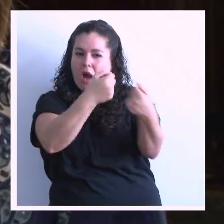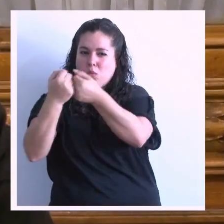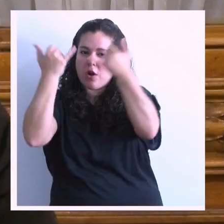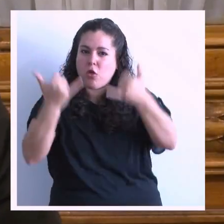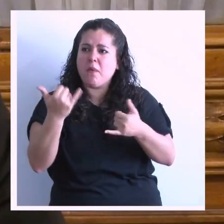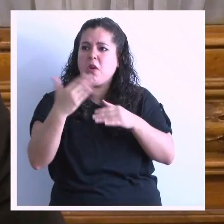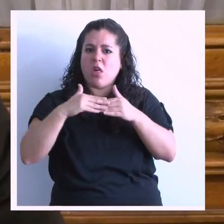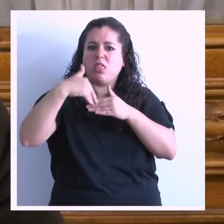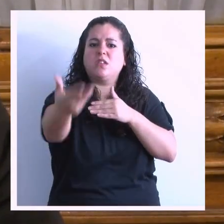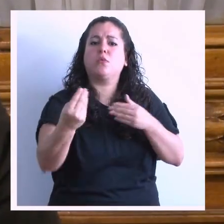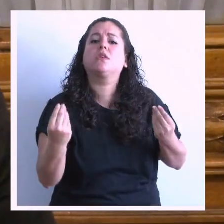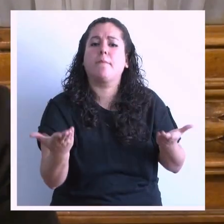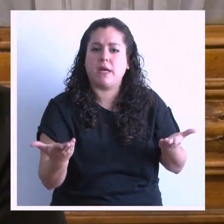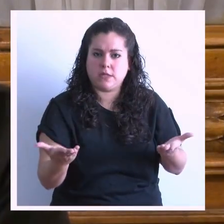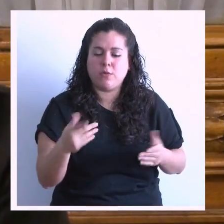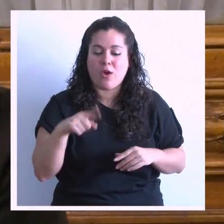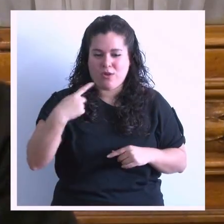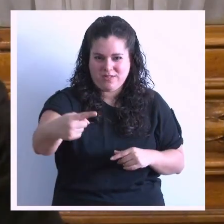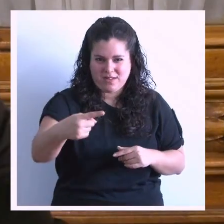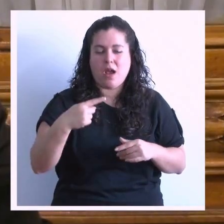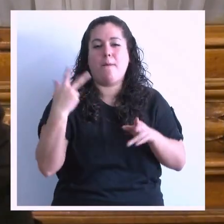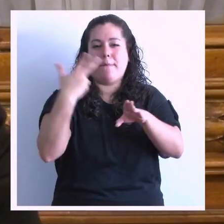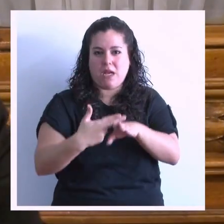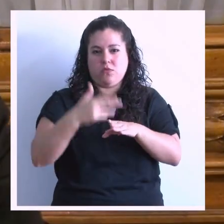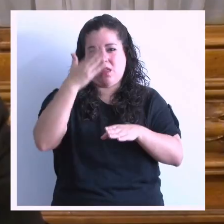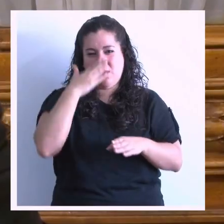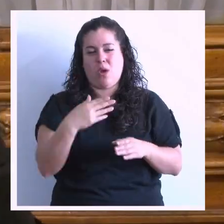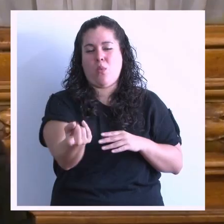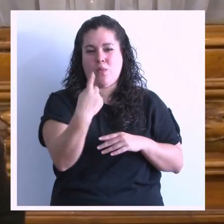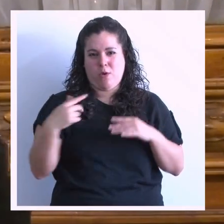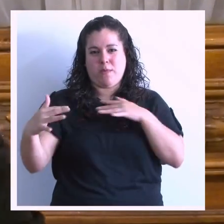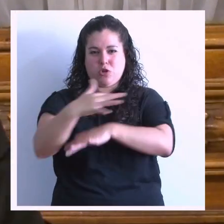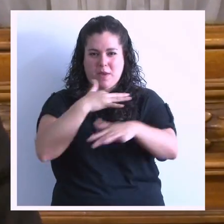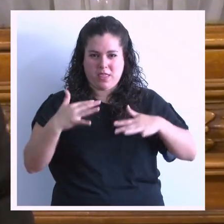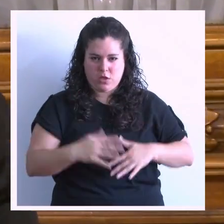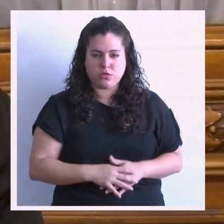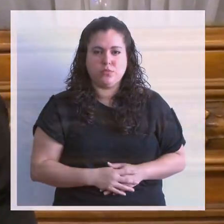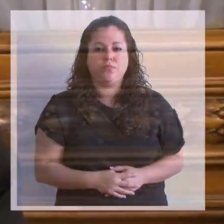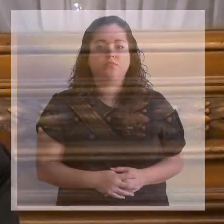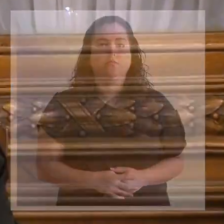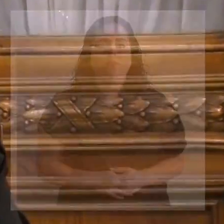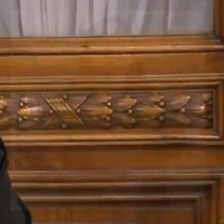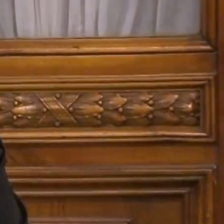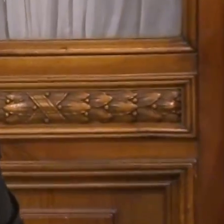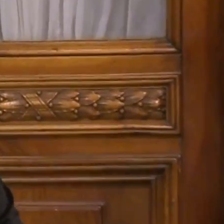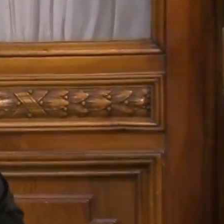transmitidas, deben acordar muchas cosas. El tema es qué pasa después. ¿Lo hablamos enseguida? Nueva pausa, ya volvemos con Pasos Perdidos.